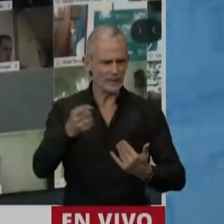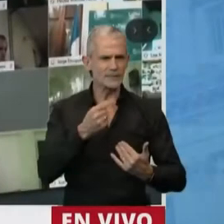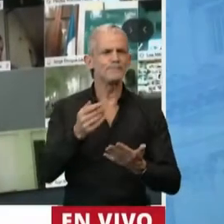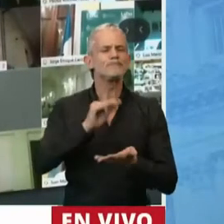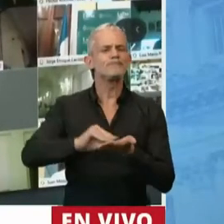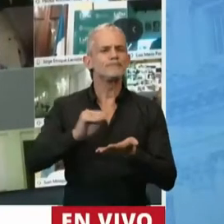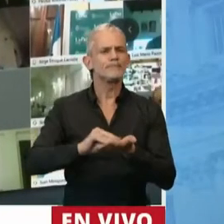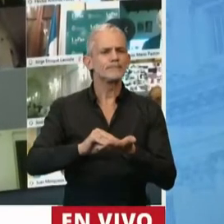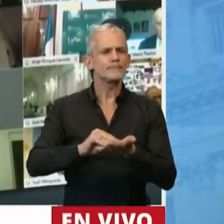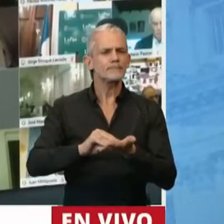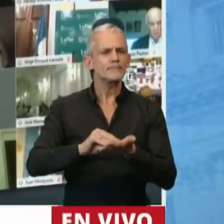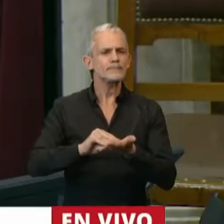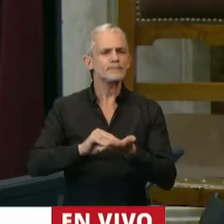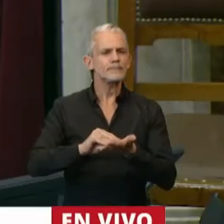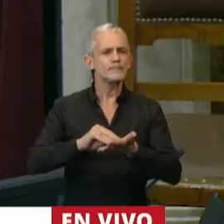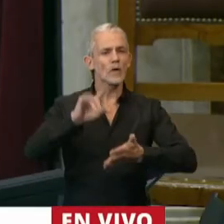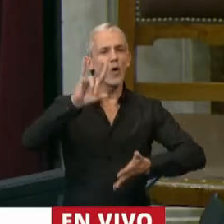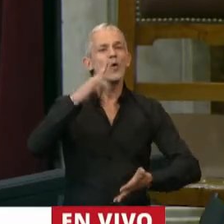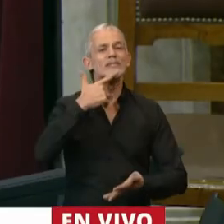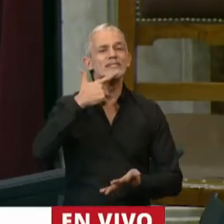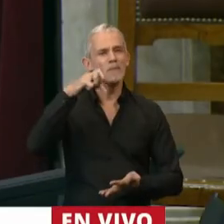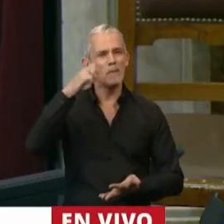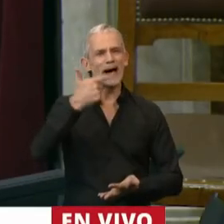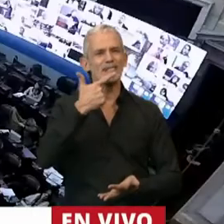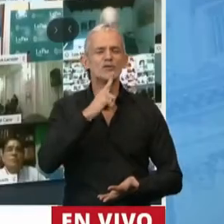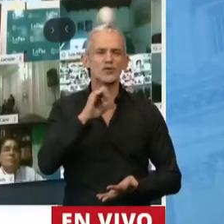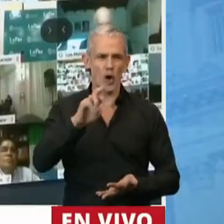Tiene la palabra el diputado Luis Pastori.